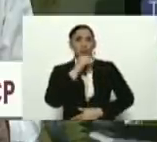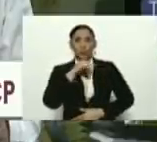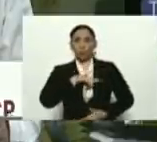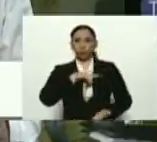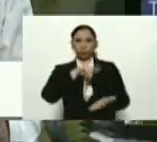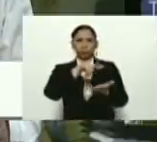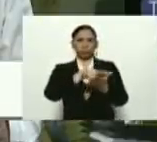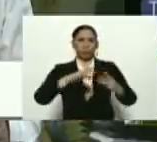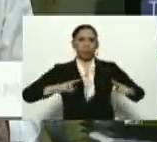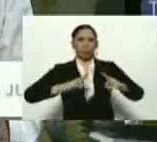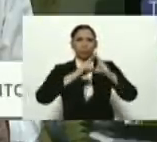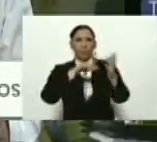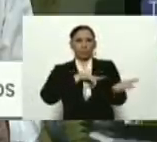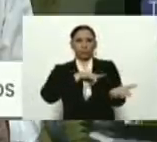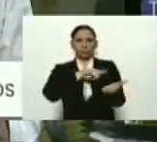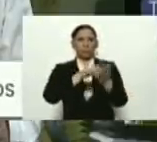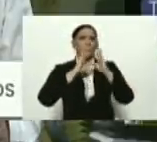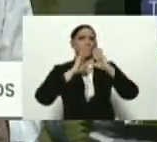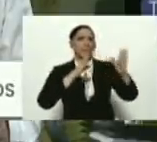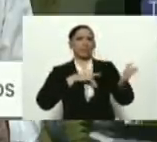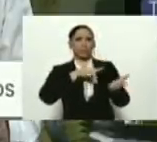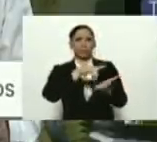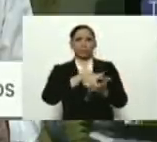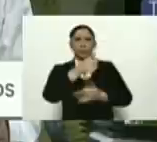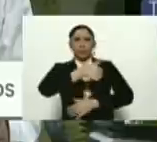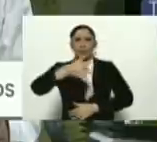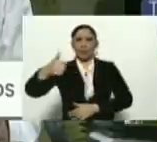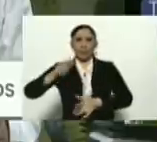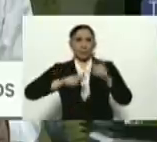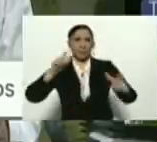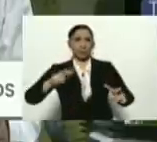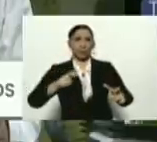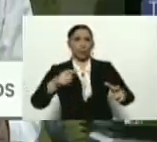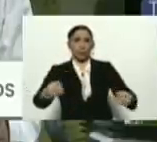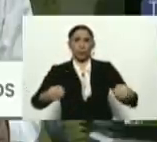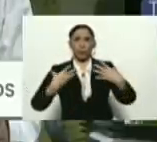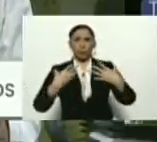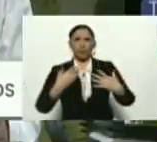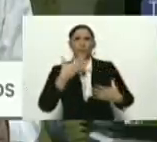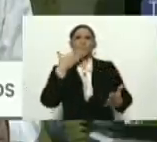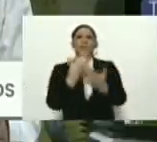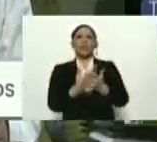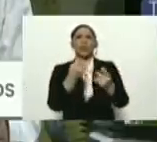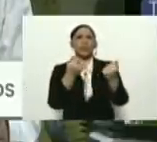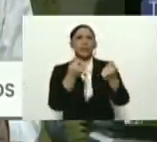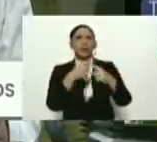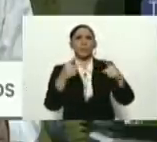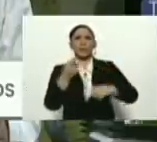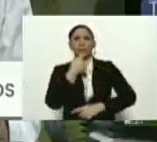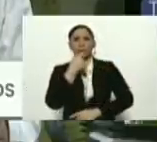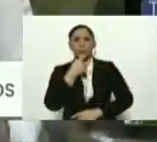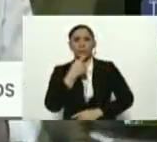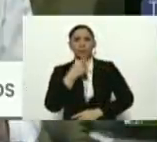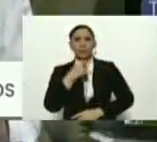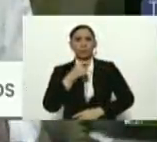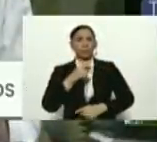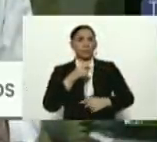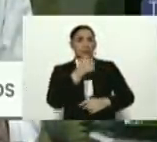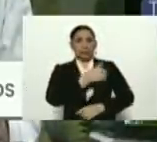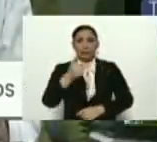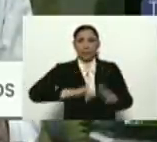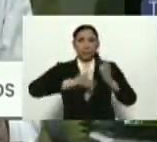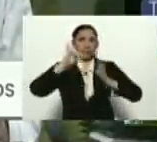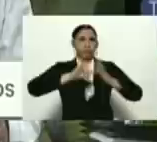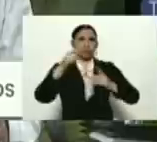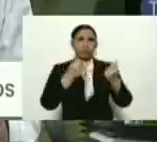aterrizar, cada persona contagiada a la que se le exigió dinero para tratamiento, cada especulación financiera para